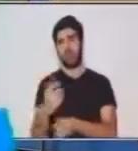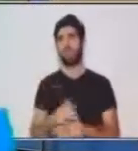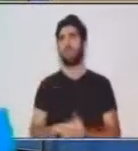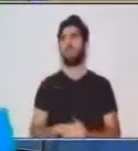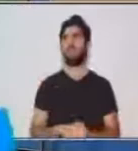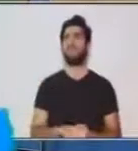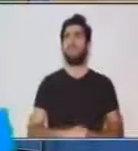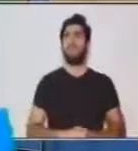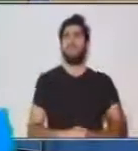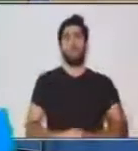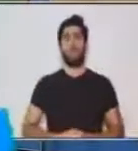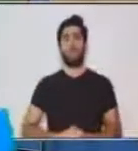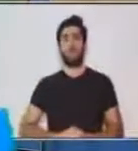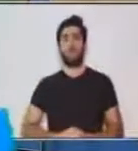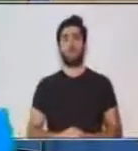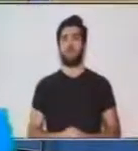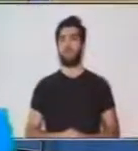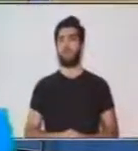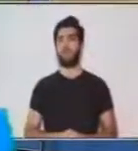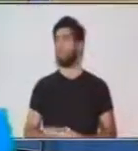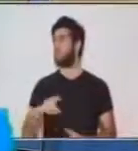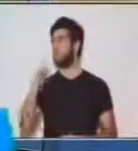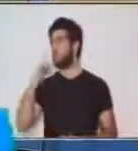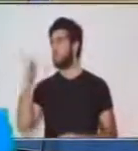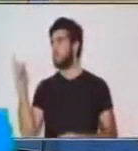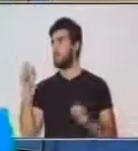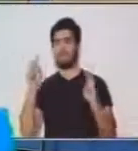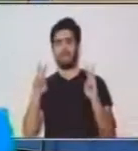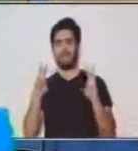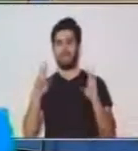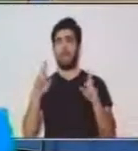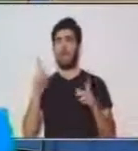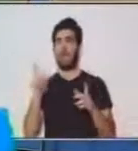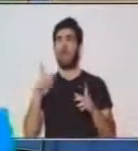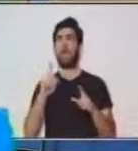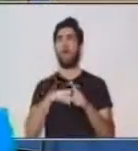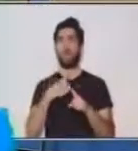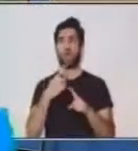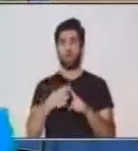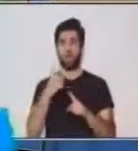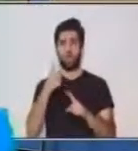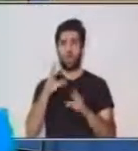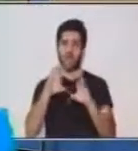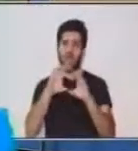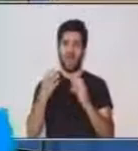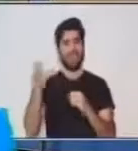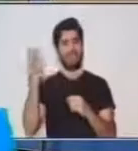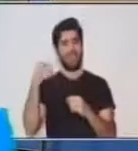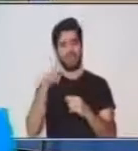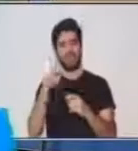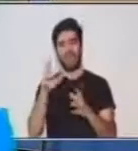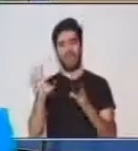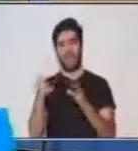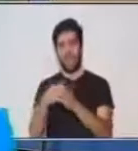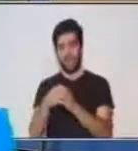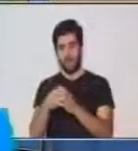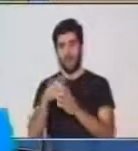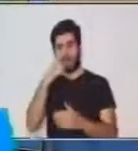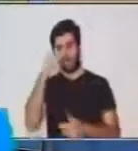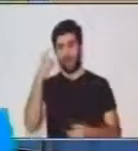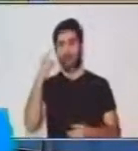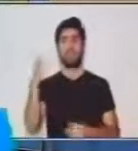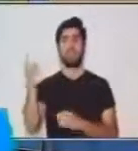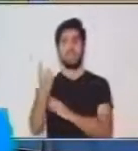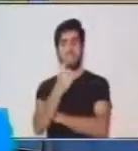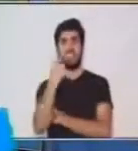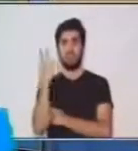Dentro de los equipos de trabajo, cuando estábamos en nuestras clases presenciales y cuando volvamos nuevamente, muy